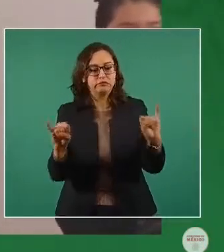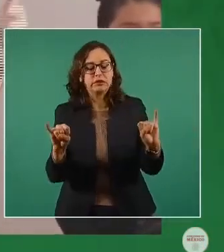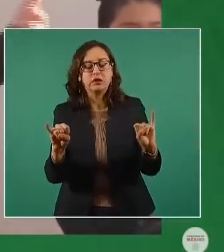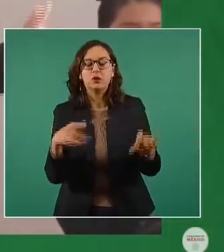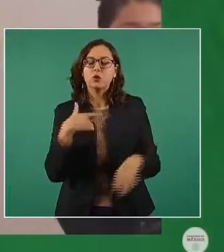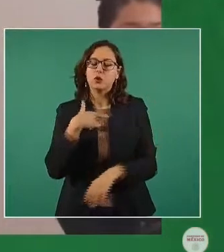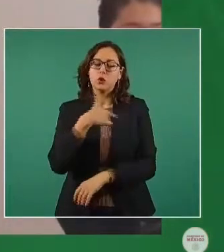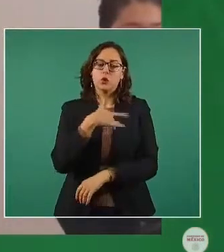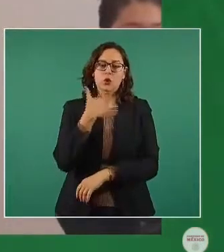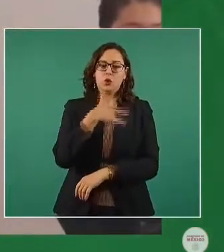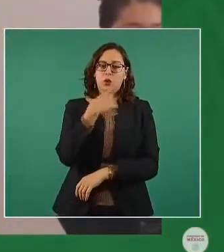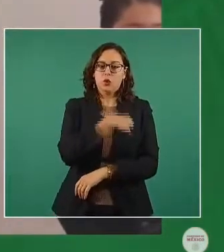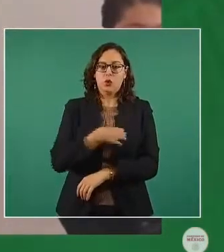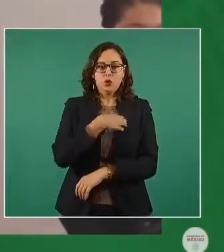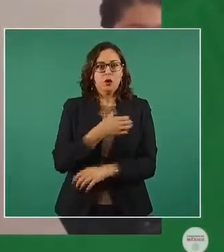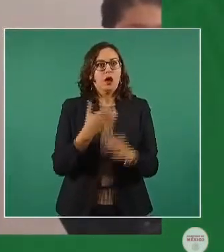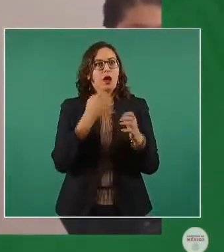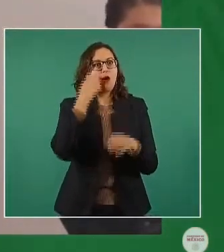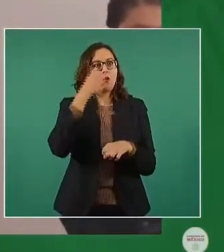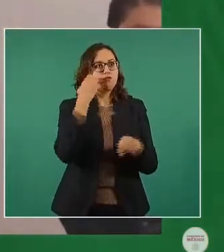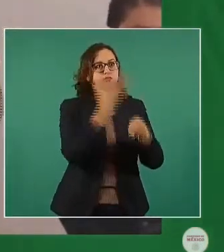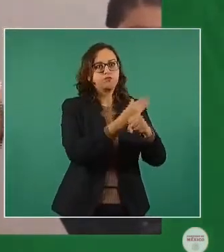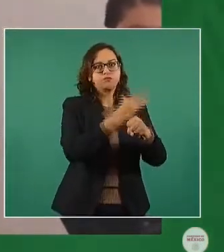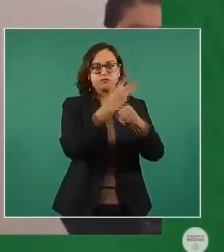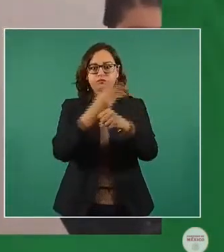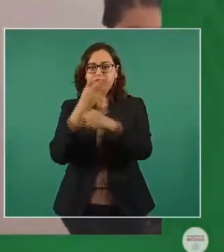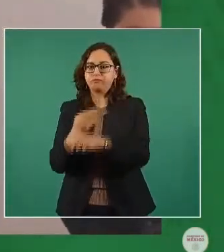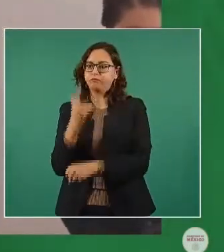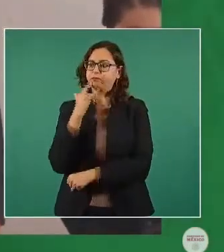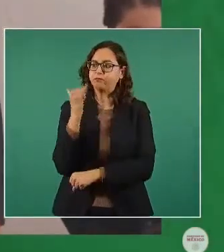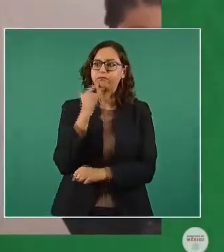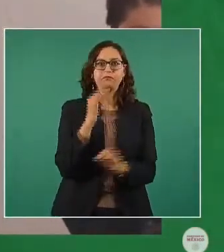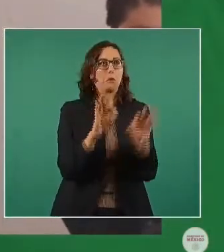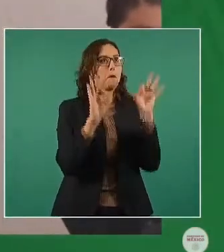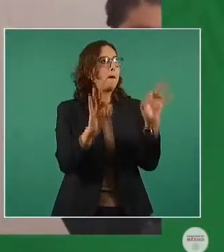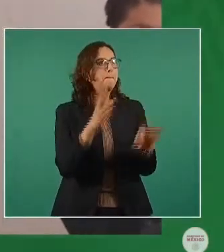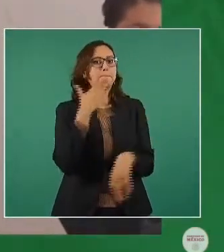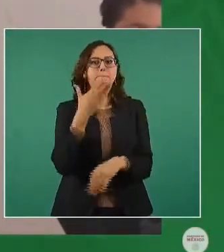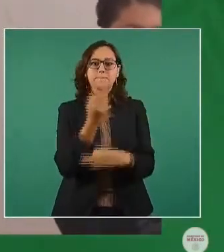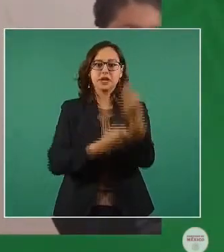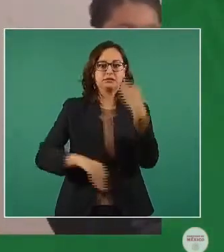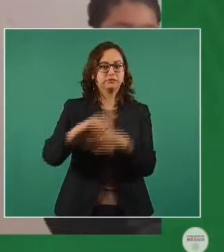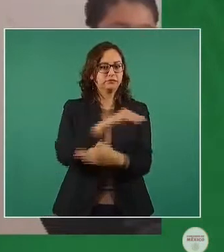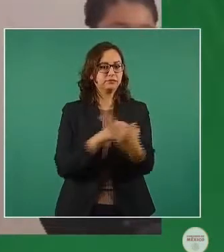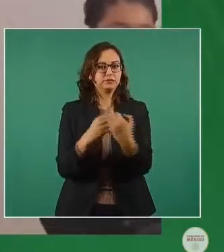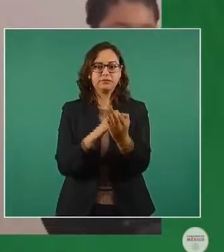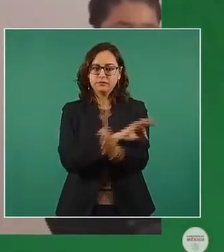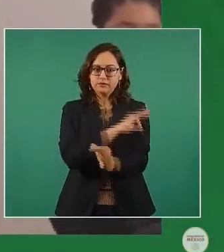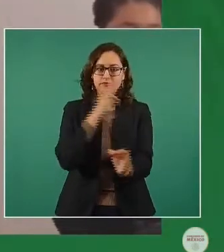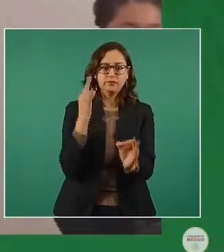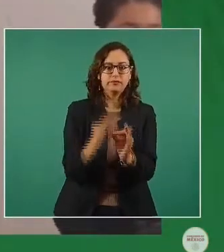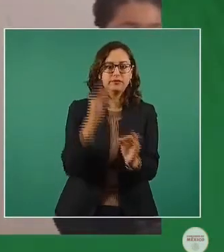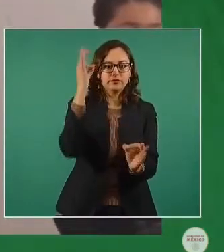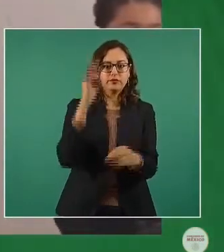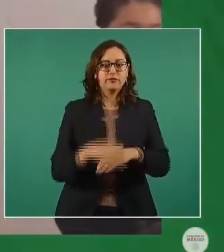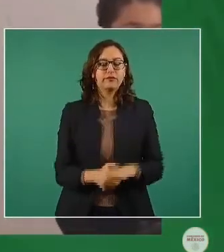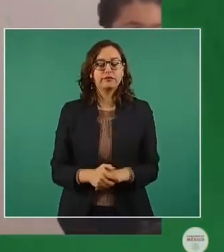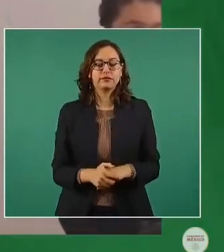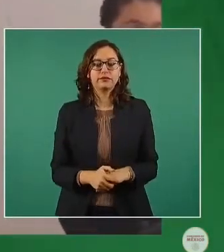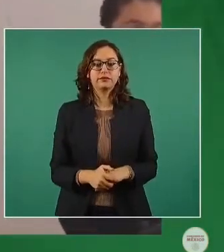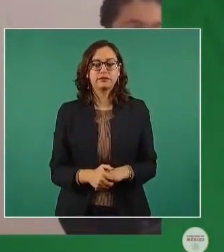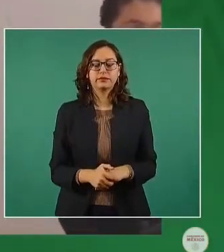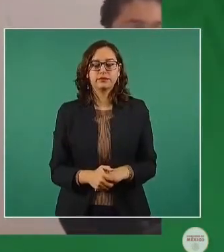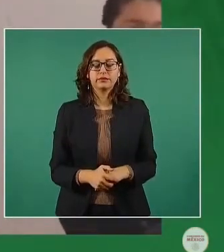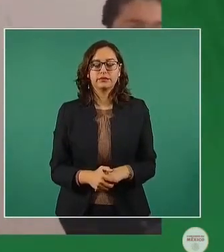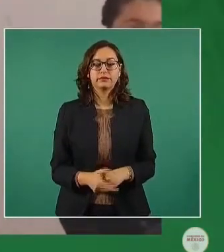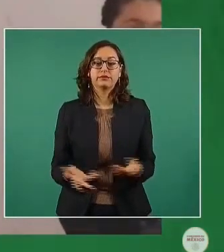con escuelas que hemos remodelado, con un enorme esfuerzo para tener la infraestructura educativa a punto. Estamos ya recibiendo